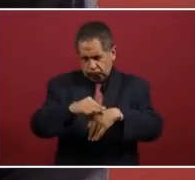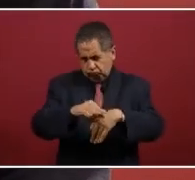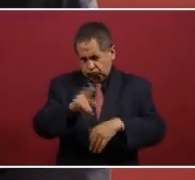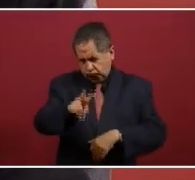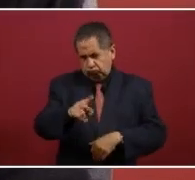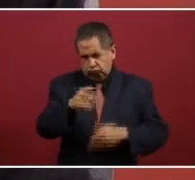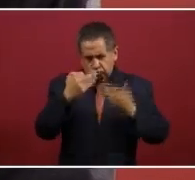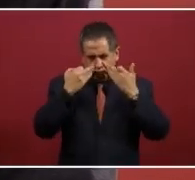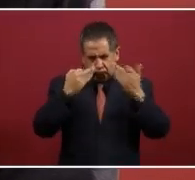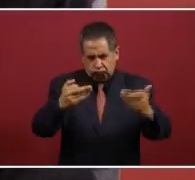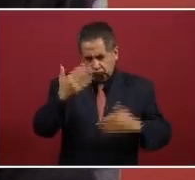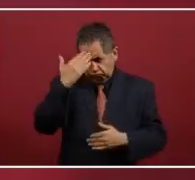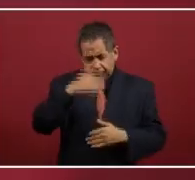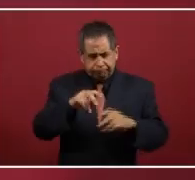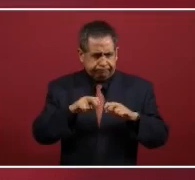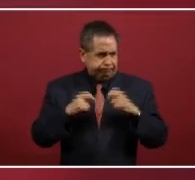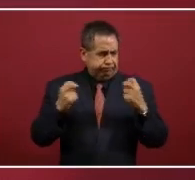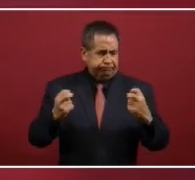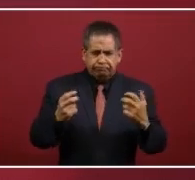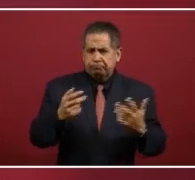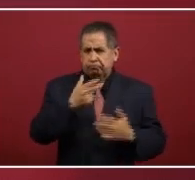gabinete.